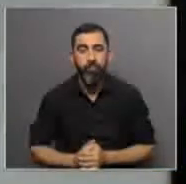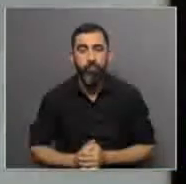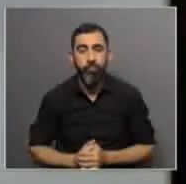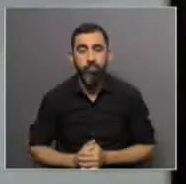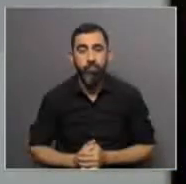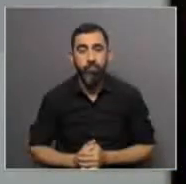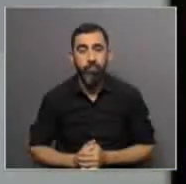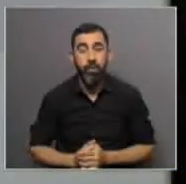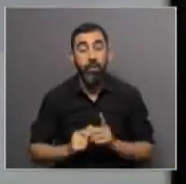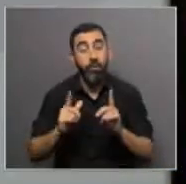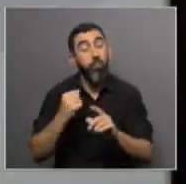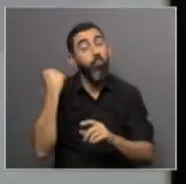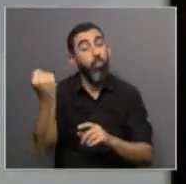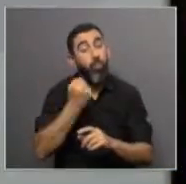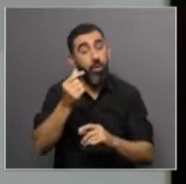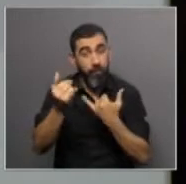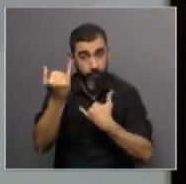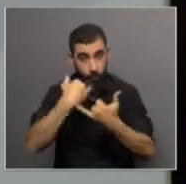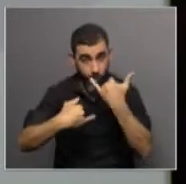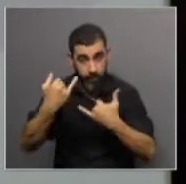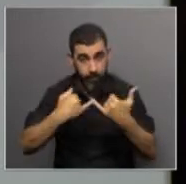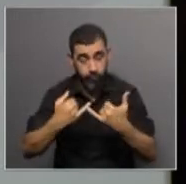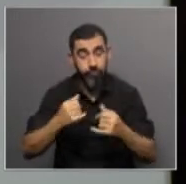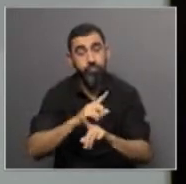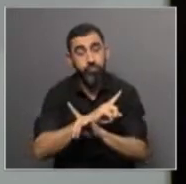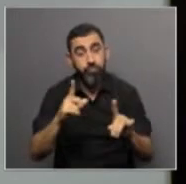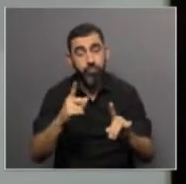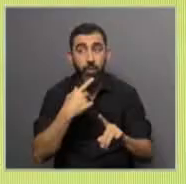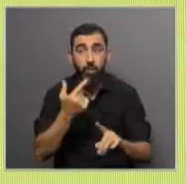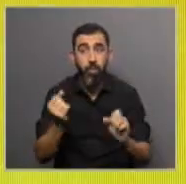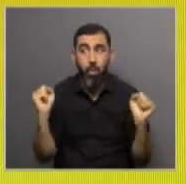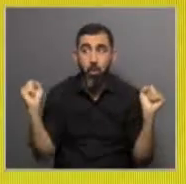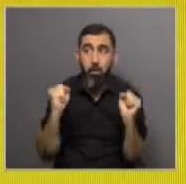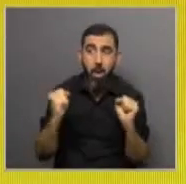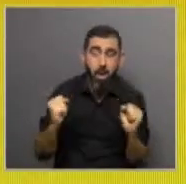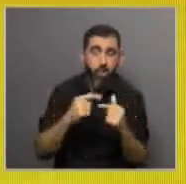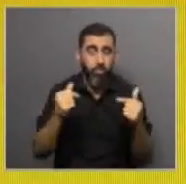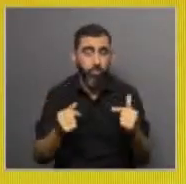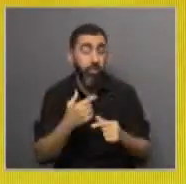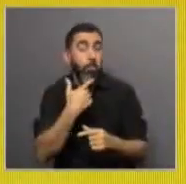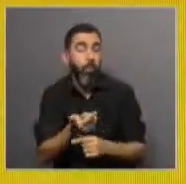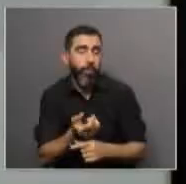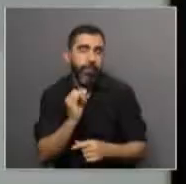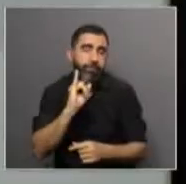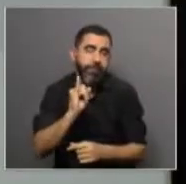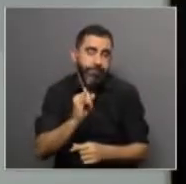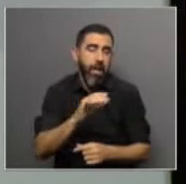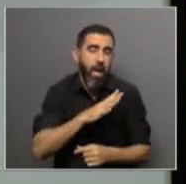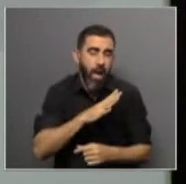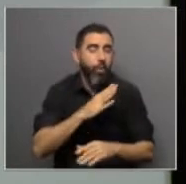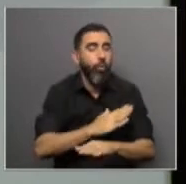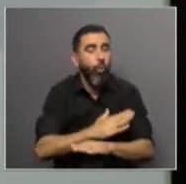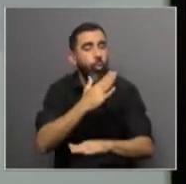Es muy importante, Alexandra, ese dato, ¿no? De no entrar, digamos, en una situación como de pánico, teniendo en cuenta que si bien hay